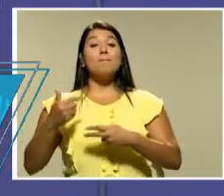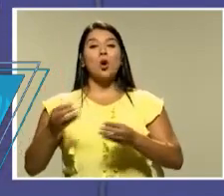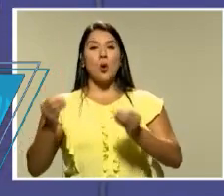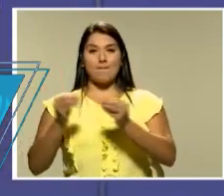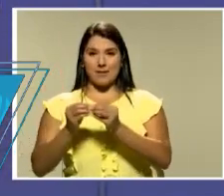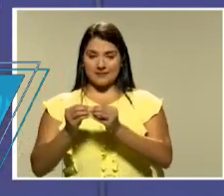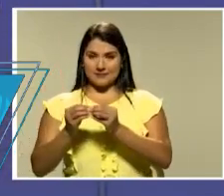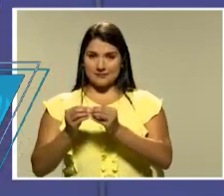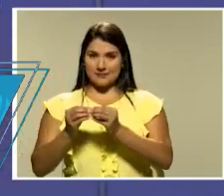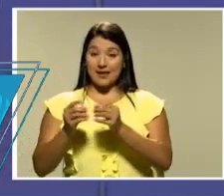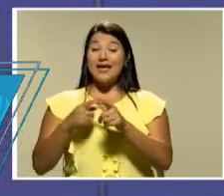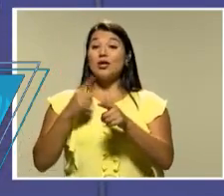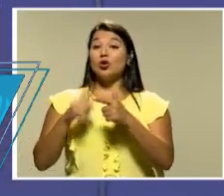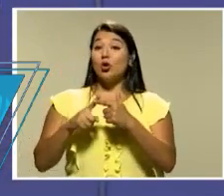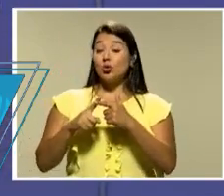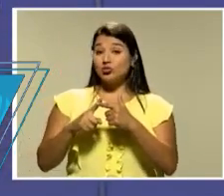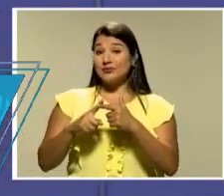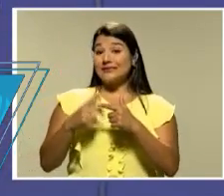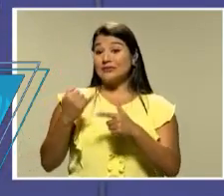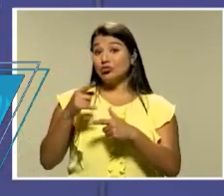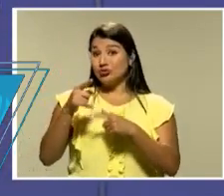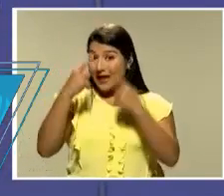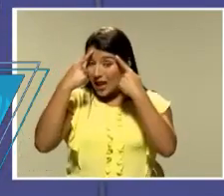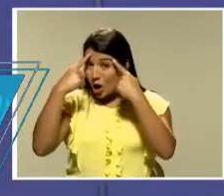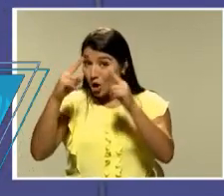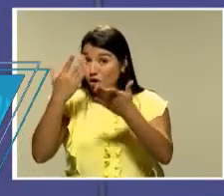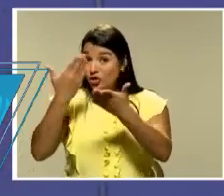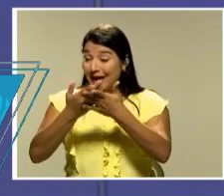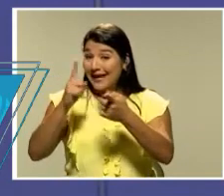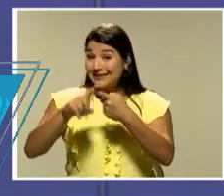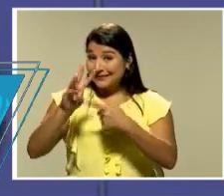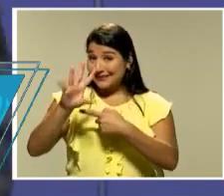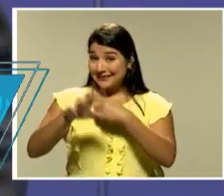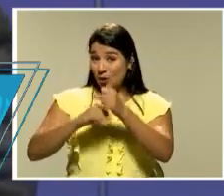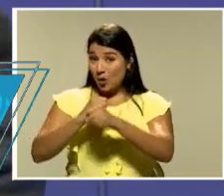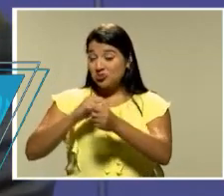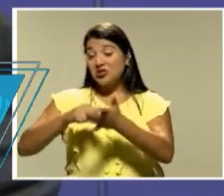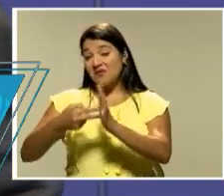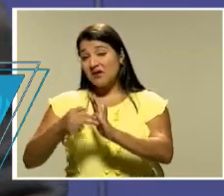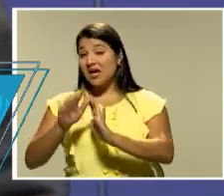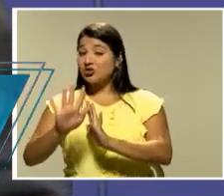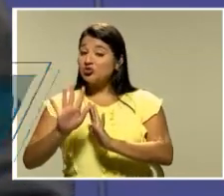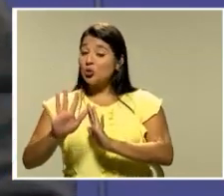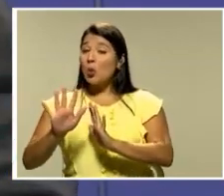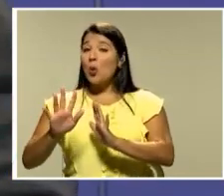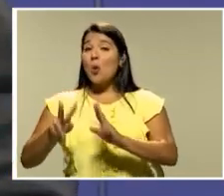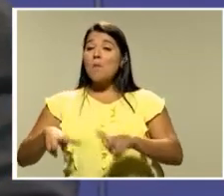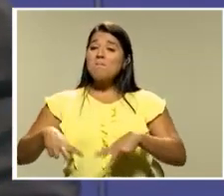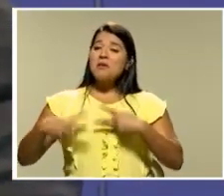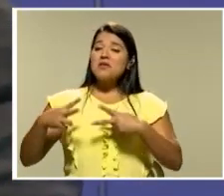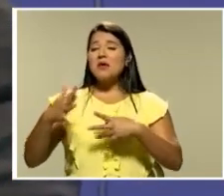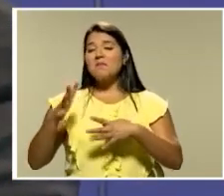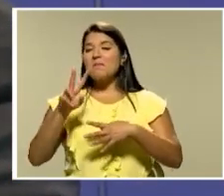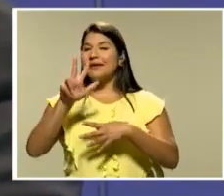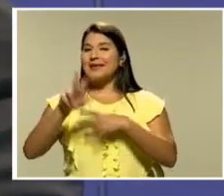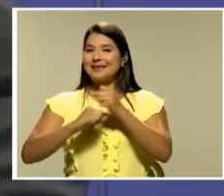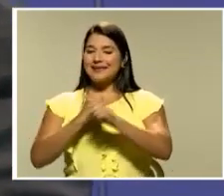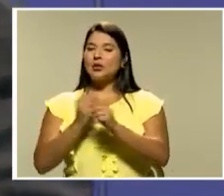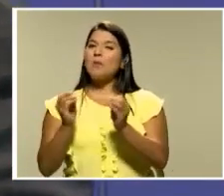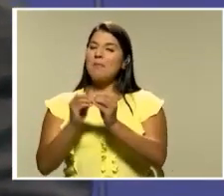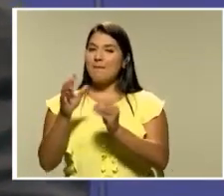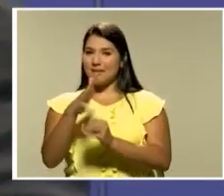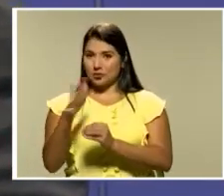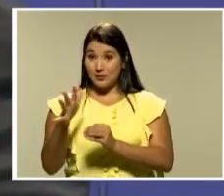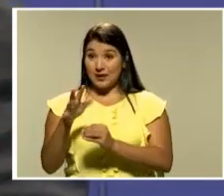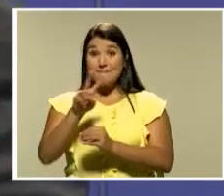pensiones es la que tenés si lograste vivir hasta que te pensiones. 23 años, multiplíquelo